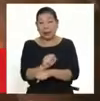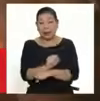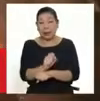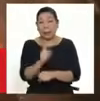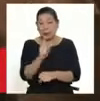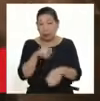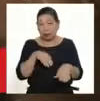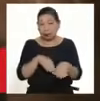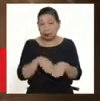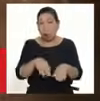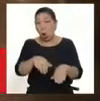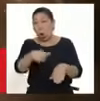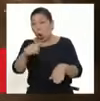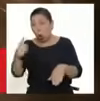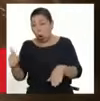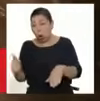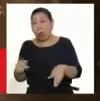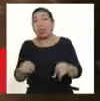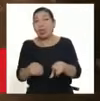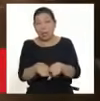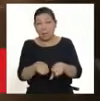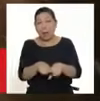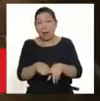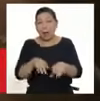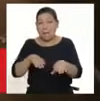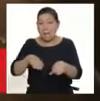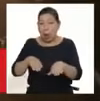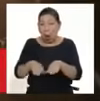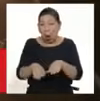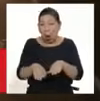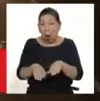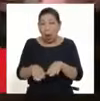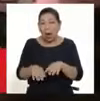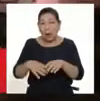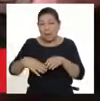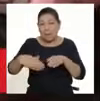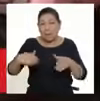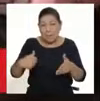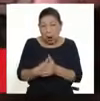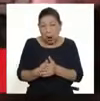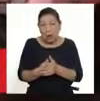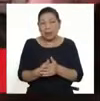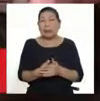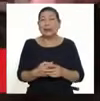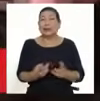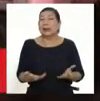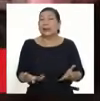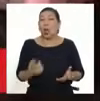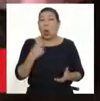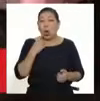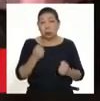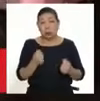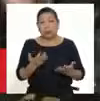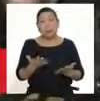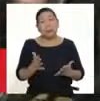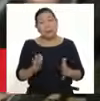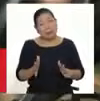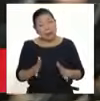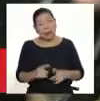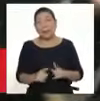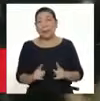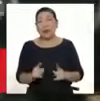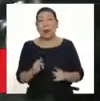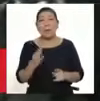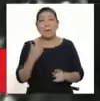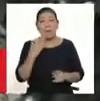primer choque, otro camión de carga impactó de manera frontal contra el equipo electrógeno. Afortunadamente, su chofer resultó ileso.